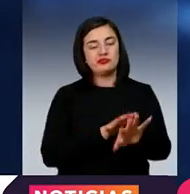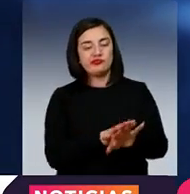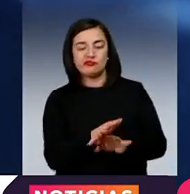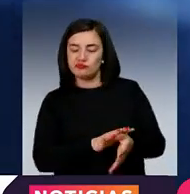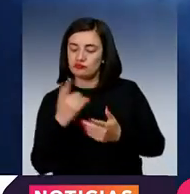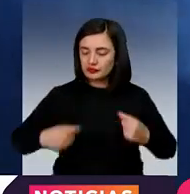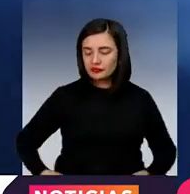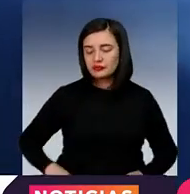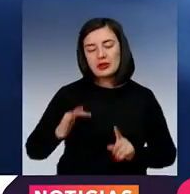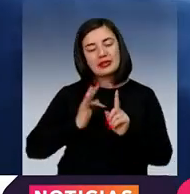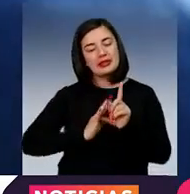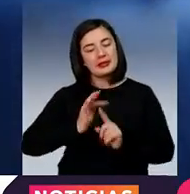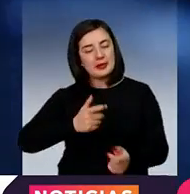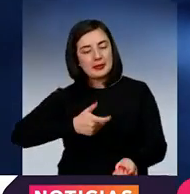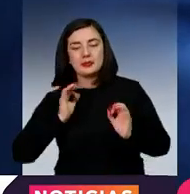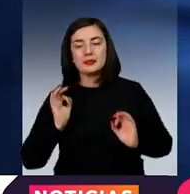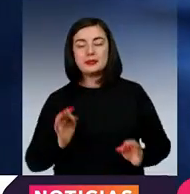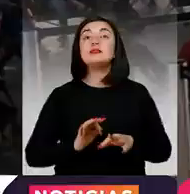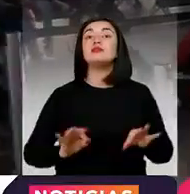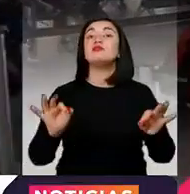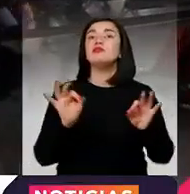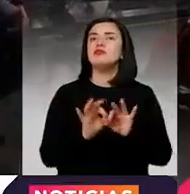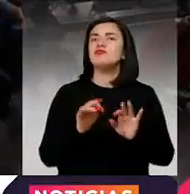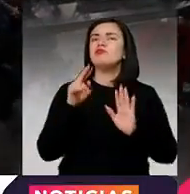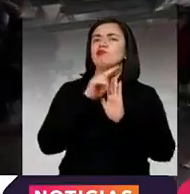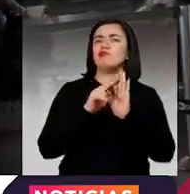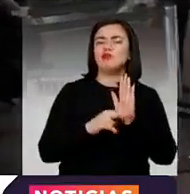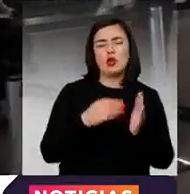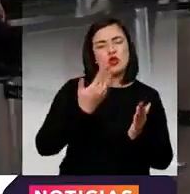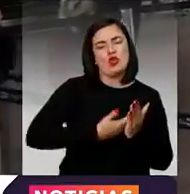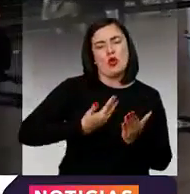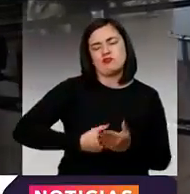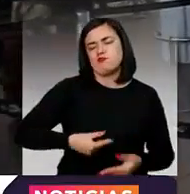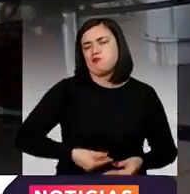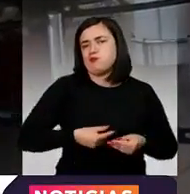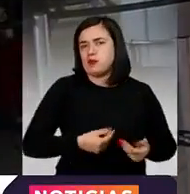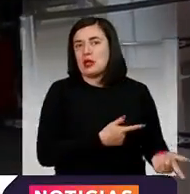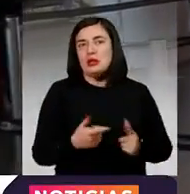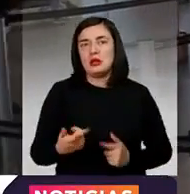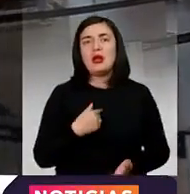temperatura. Se recomienda tener todos los documentos en regla y evitar posibles retrasos en su abordaje.